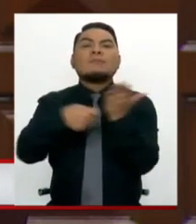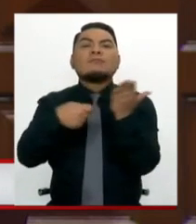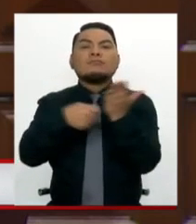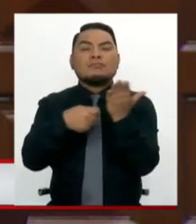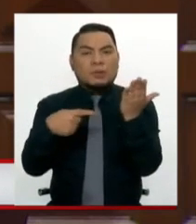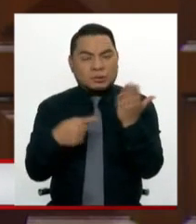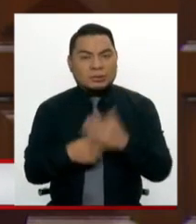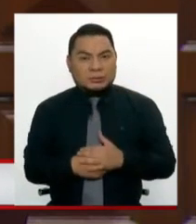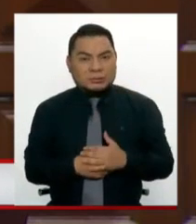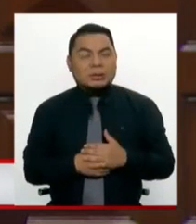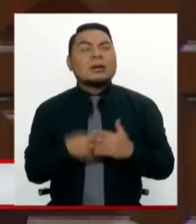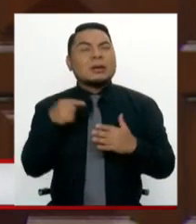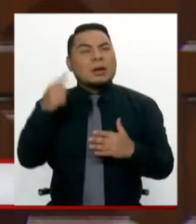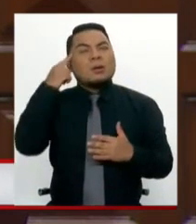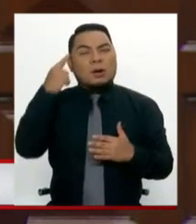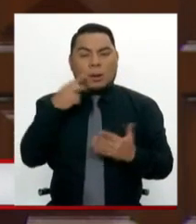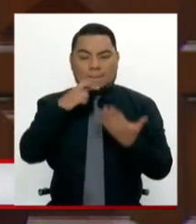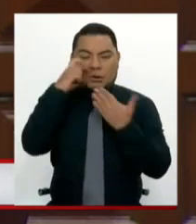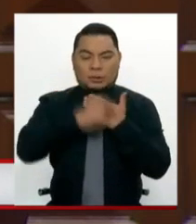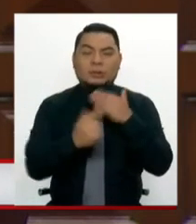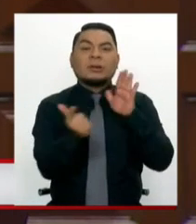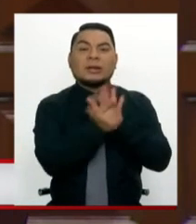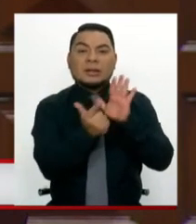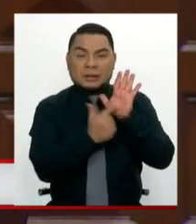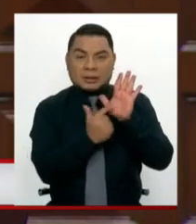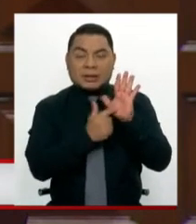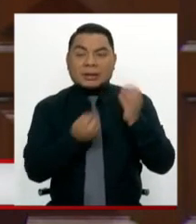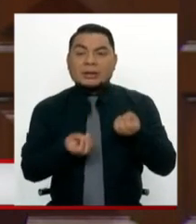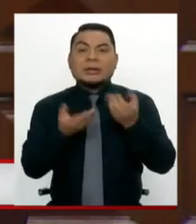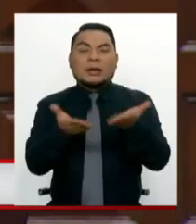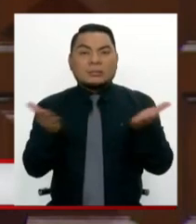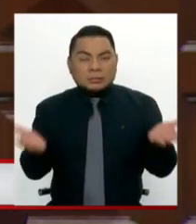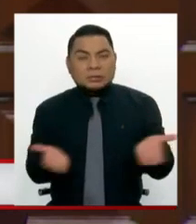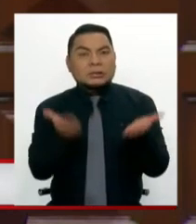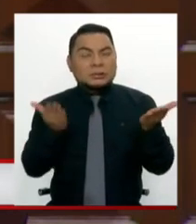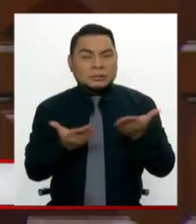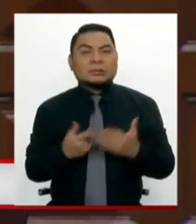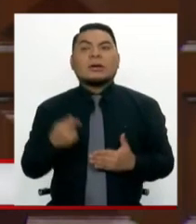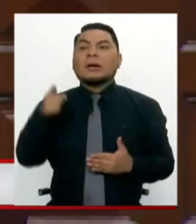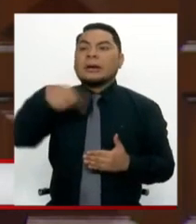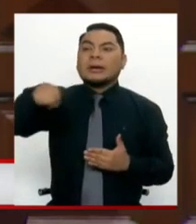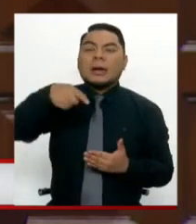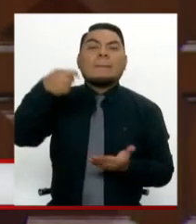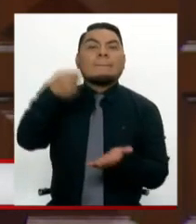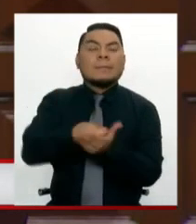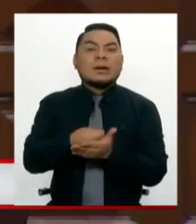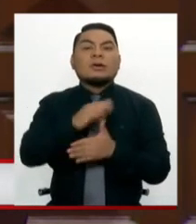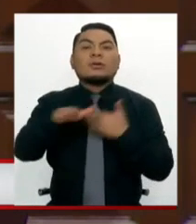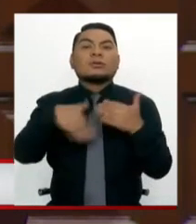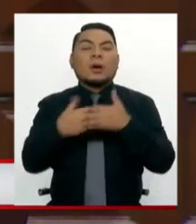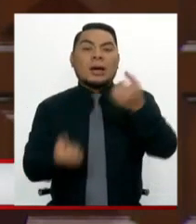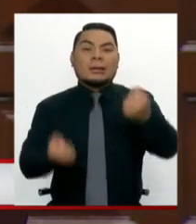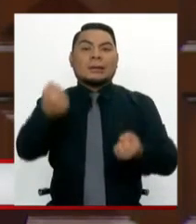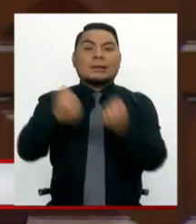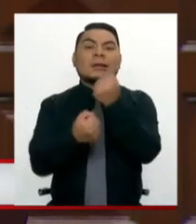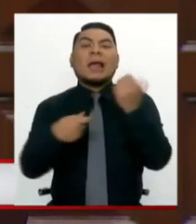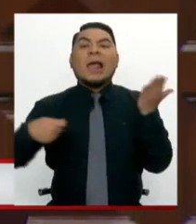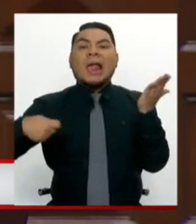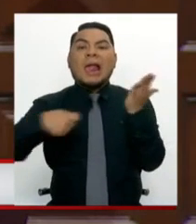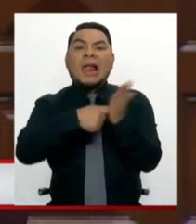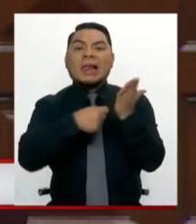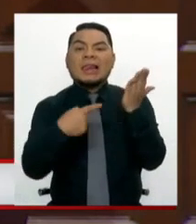motivo, propondremos un proyecto de ley que brinde incentivos tributarios a la importación de vehículos